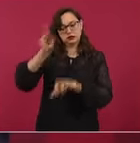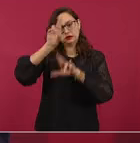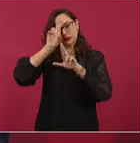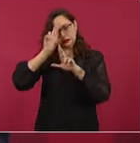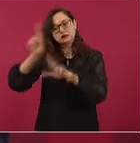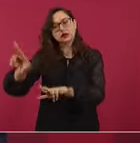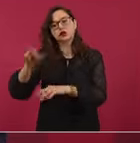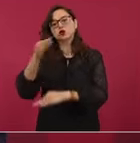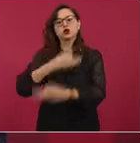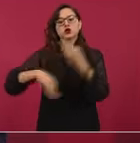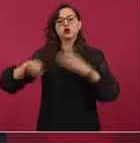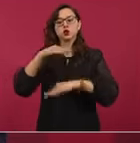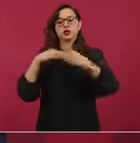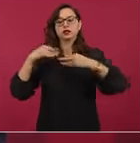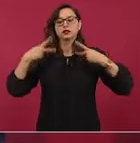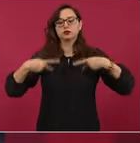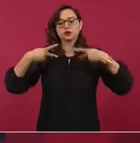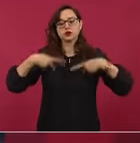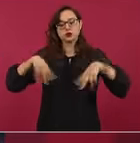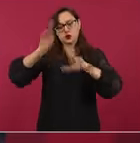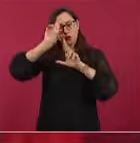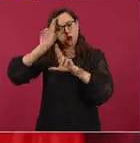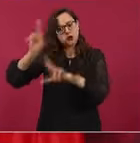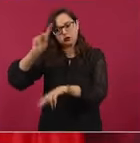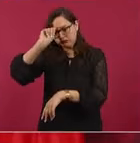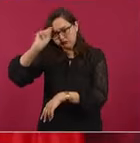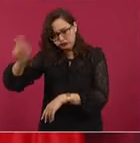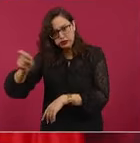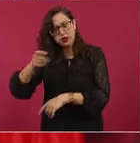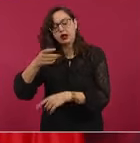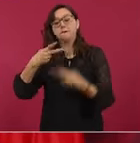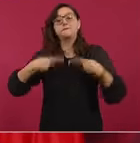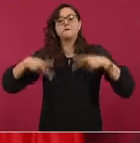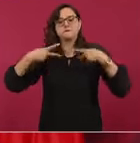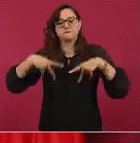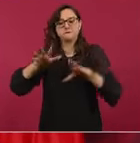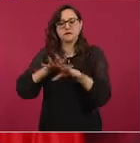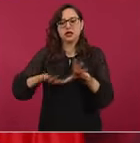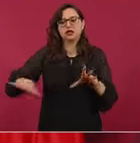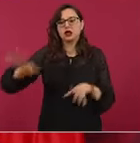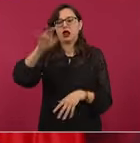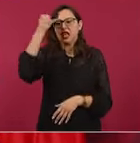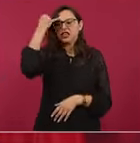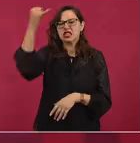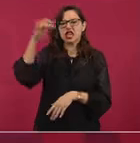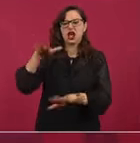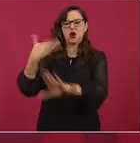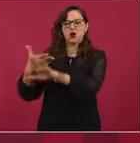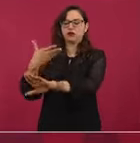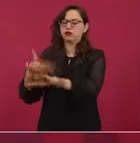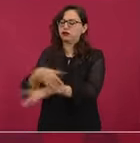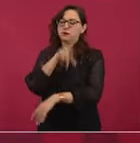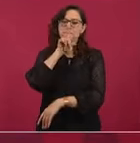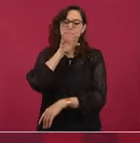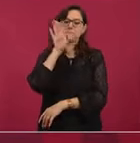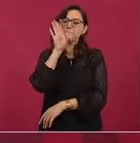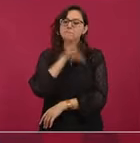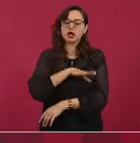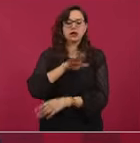de consideración a los pueblos, ¿no? El estigmatizarlos. Cuando